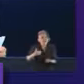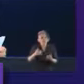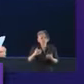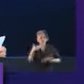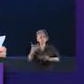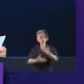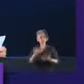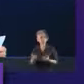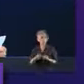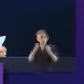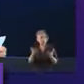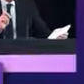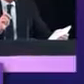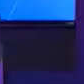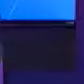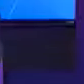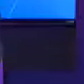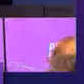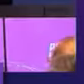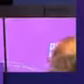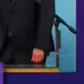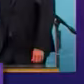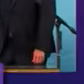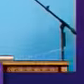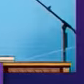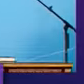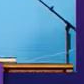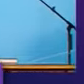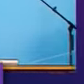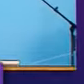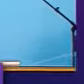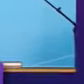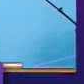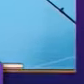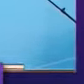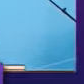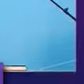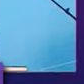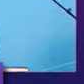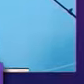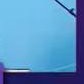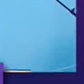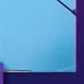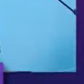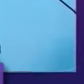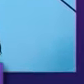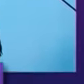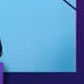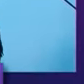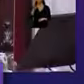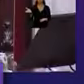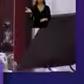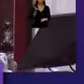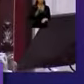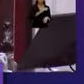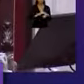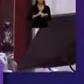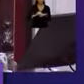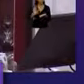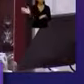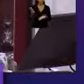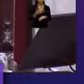tratar de que esto ordene. Por eso también le da una chance seguramente para el futuro. ¿Lo ve como candidato? Sí,